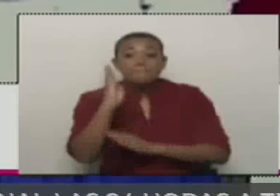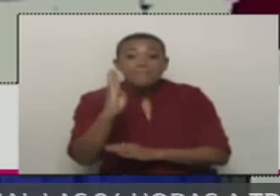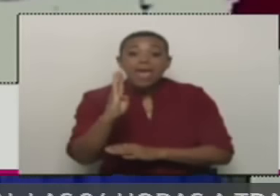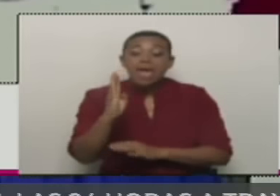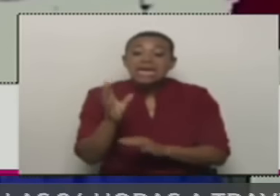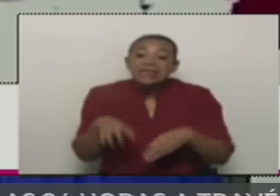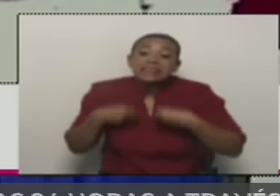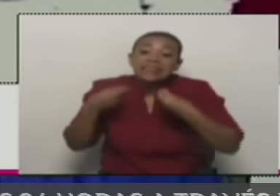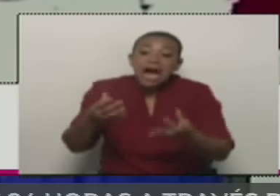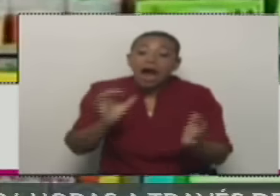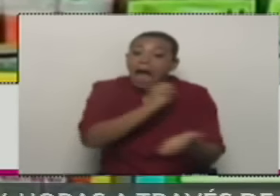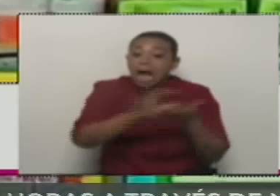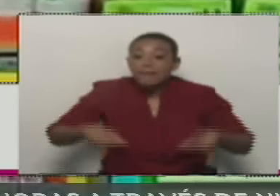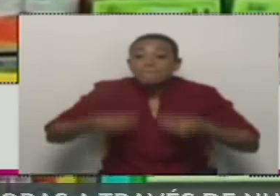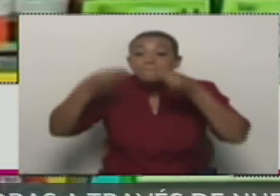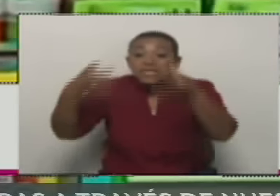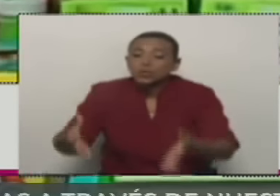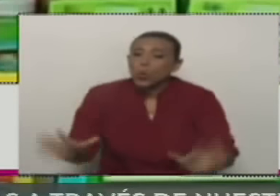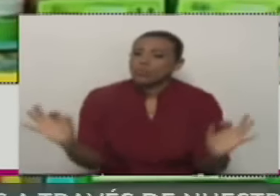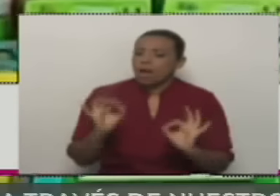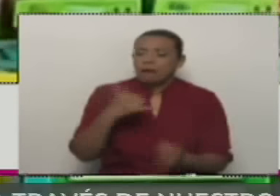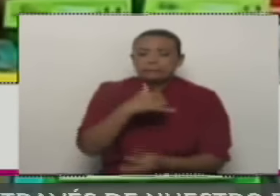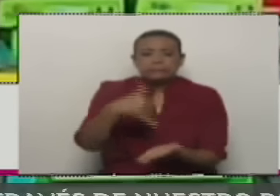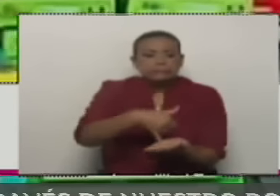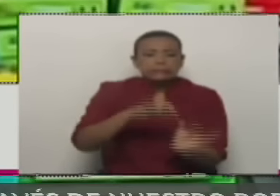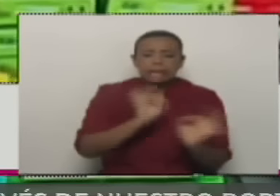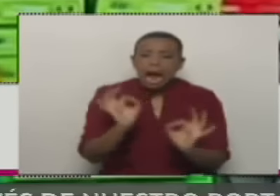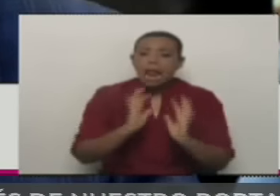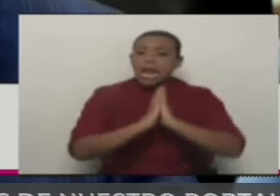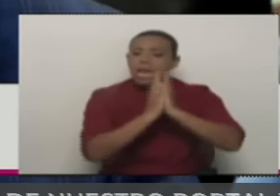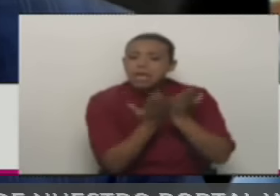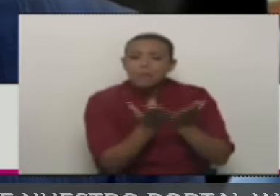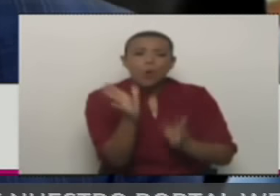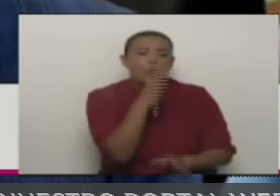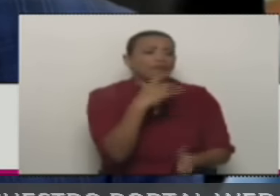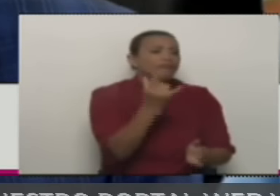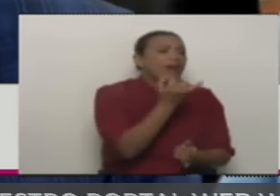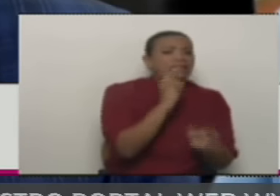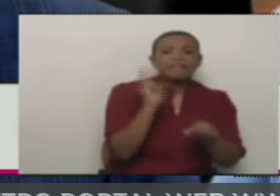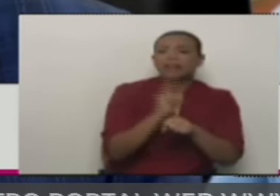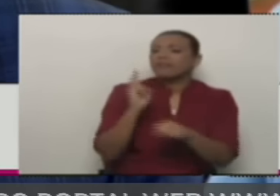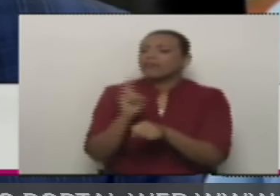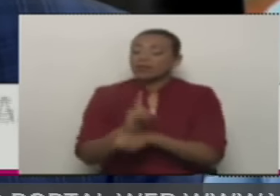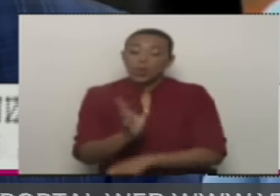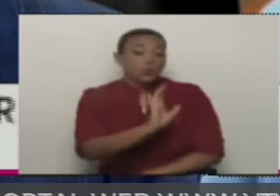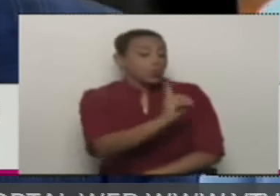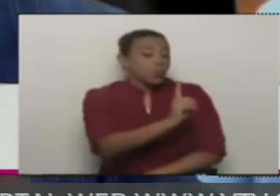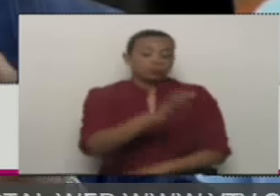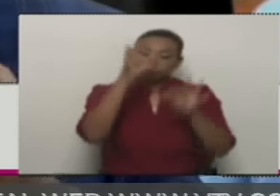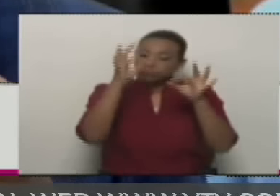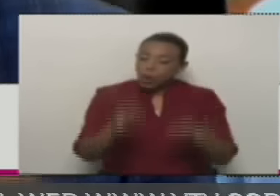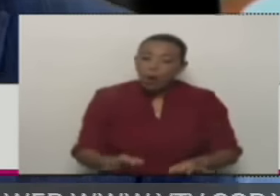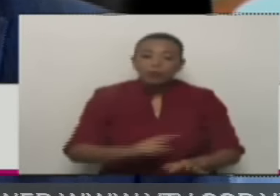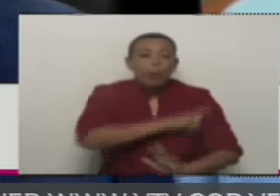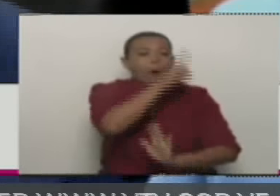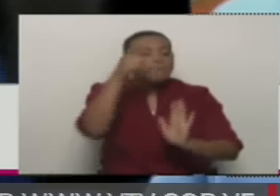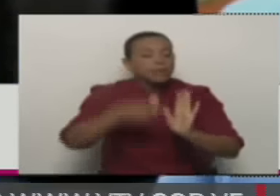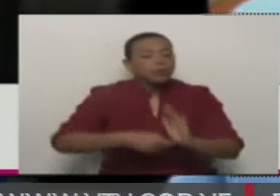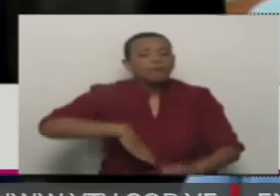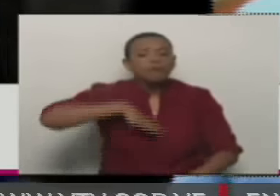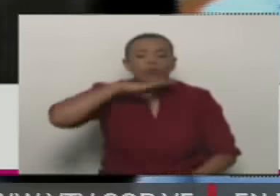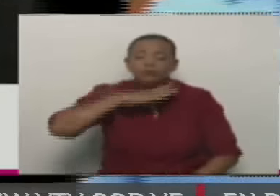lo necesite. A nadie le va a faltar ni libros, ni útiles, ni